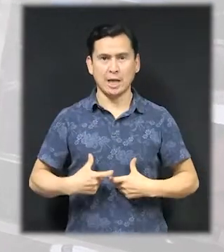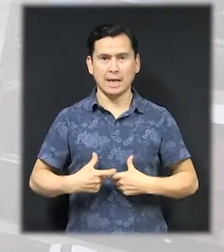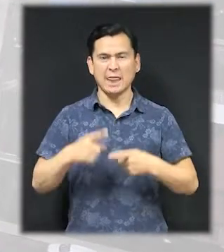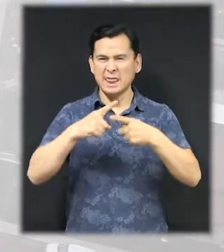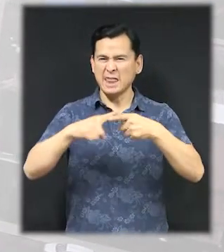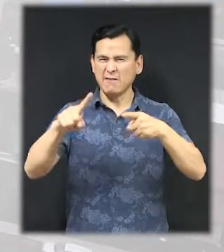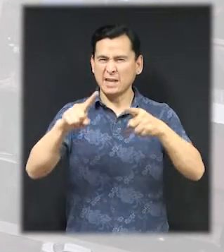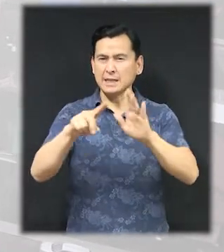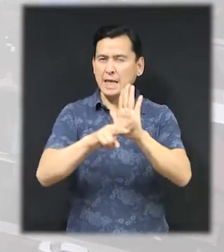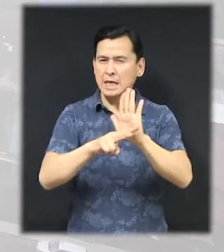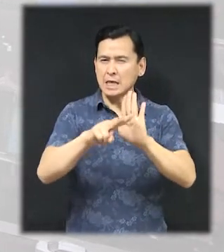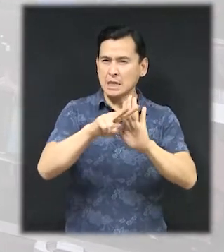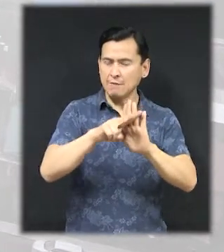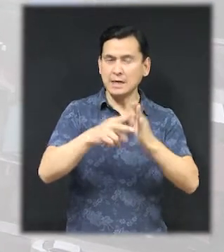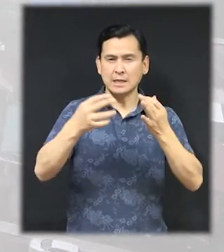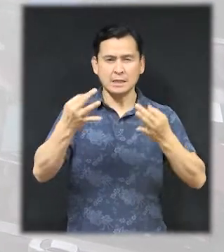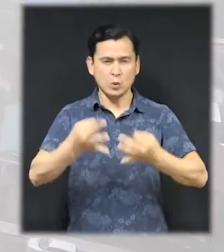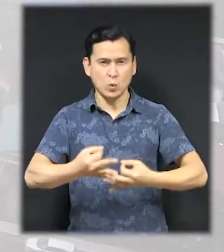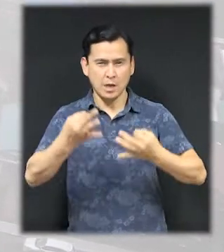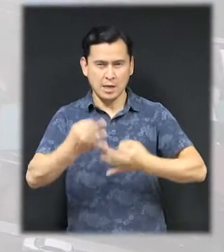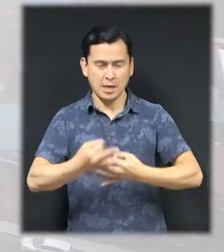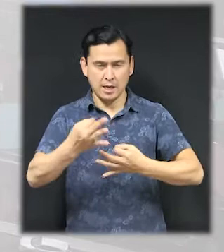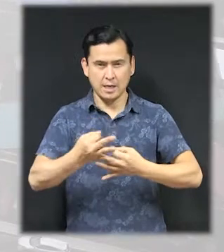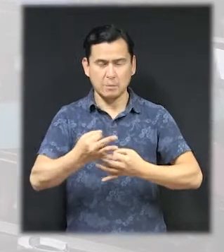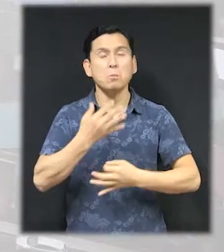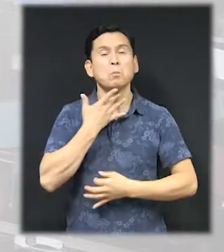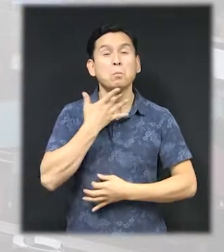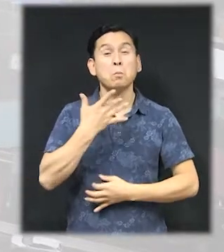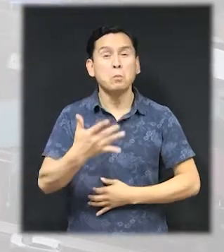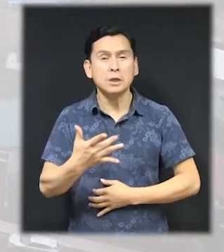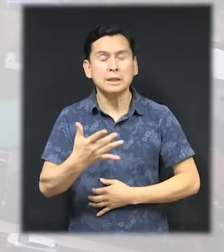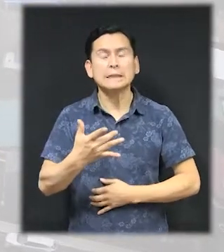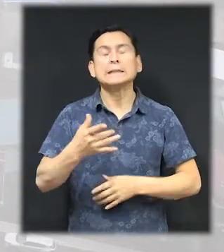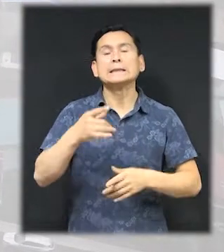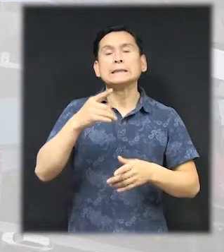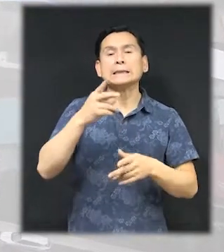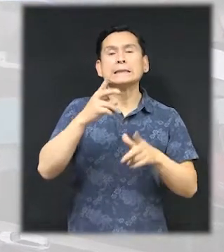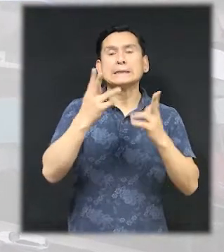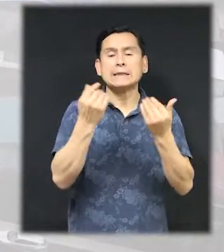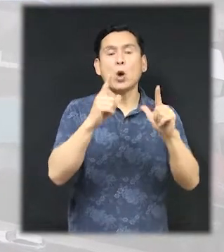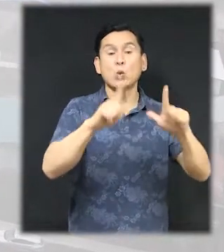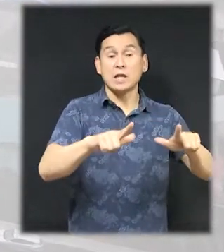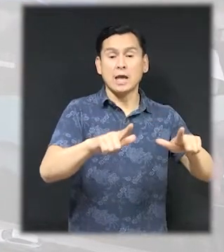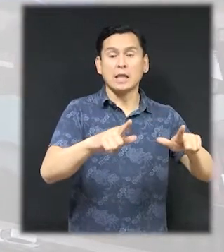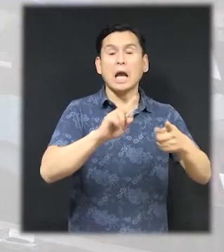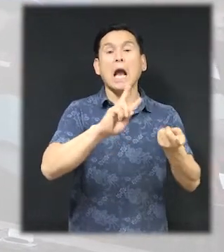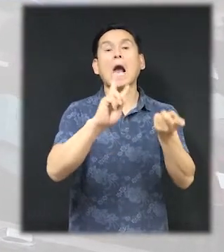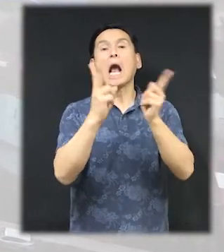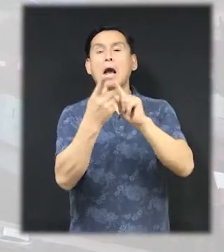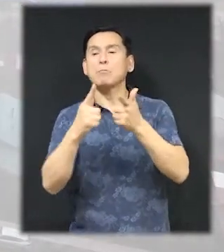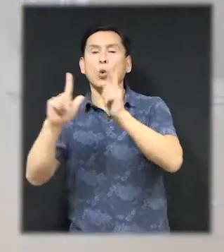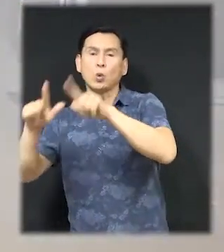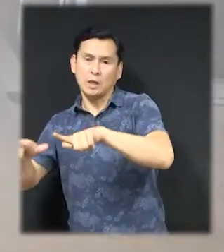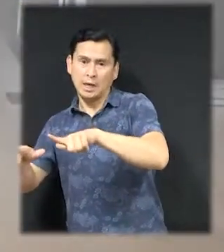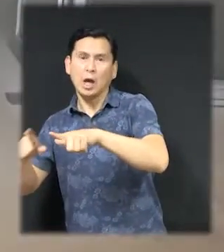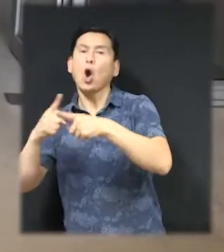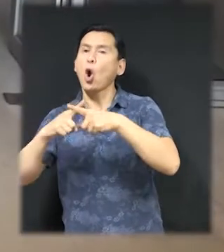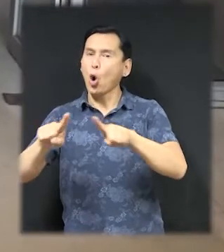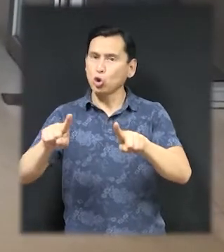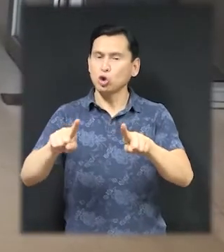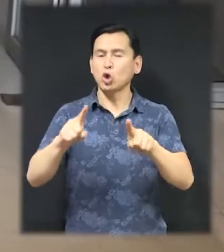distintos niveles de seguridad toda vez que se está en una unidad u otra o en áreas de circulación del